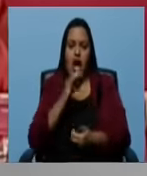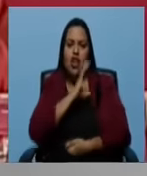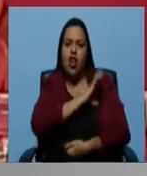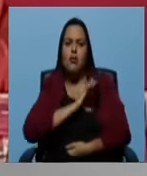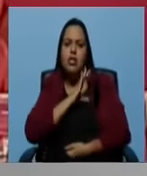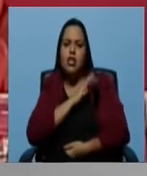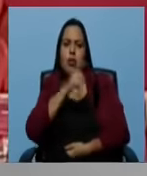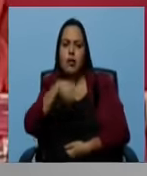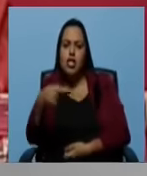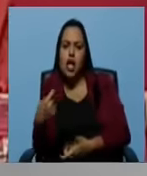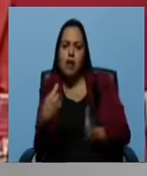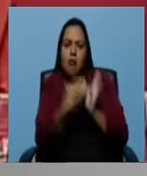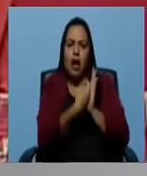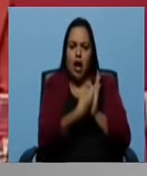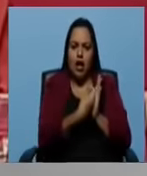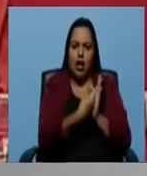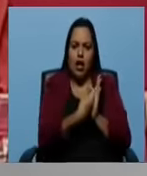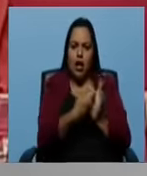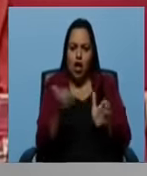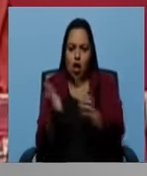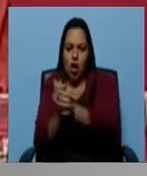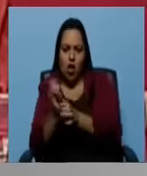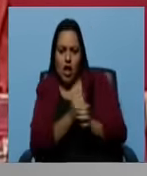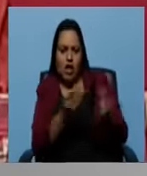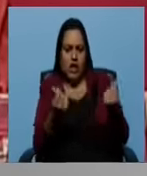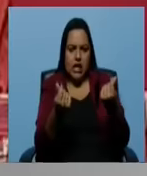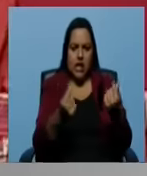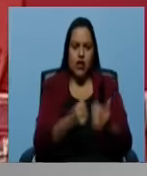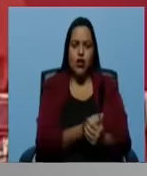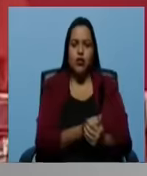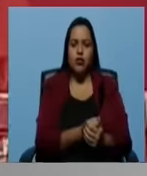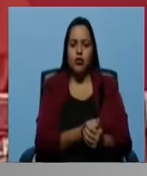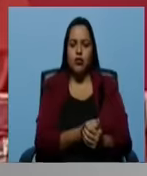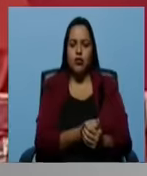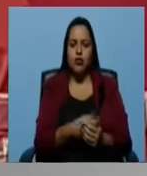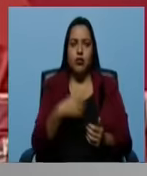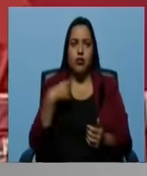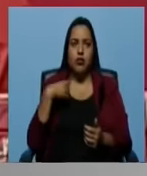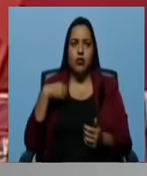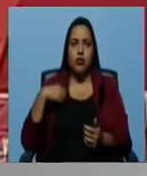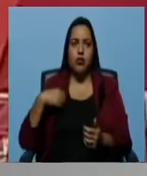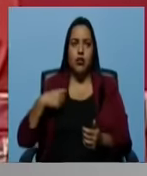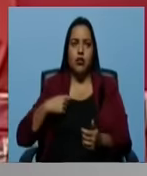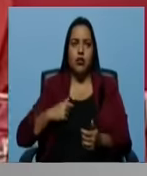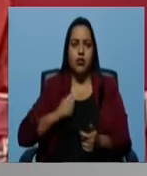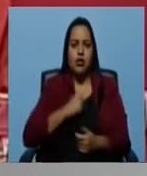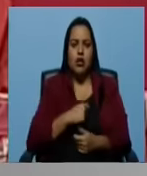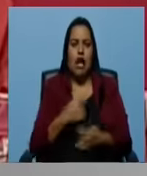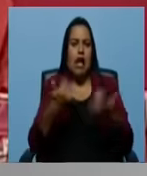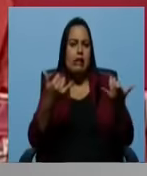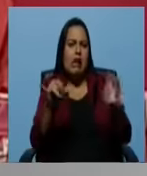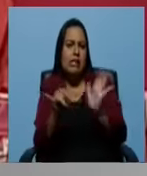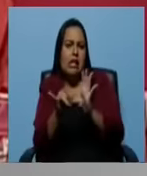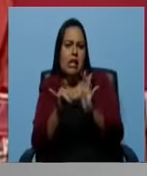comisión por lo que consiguieran. ¿Ah? Sí, ya casi se